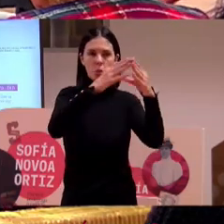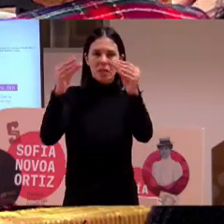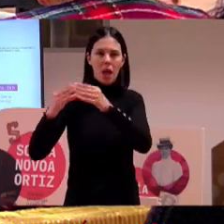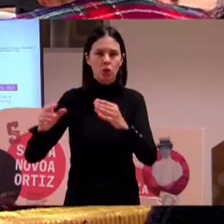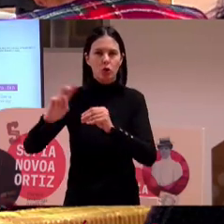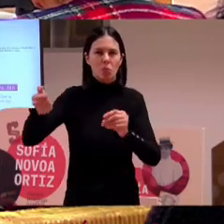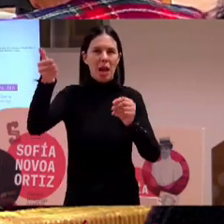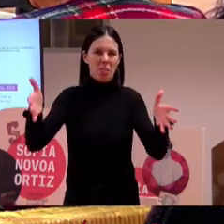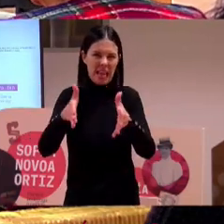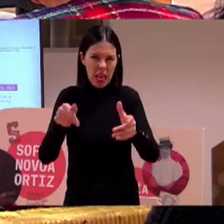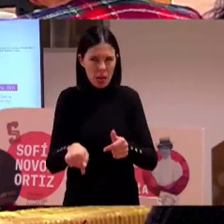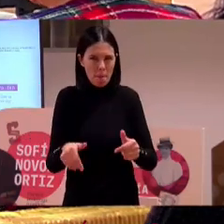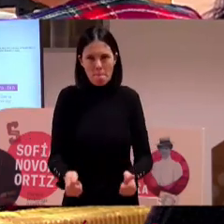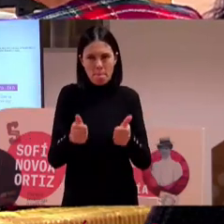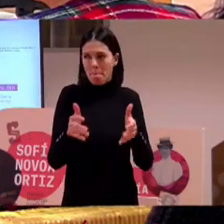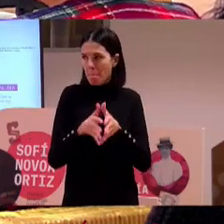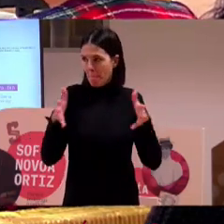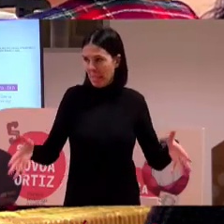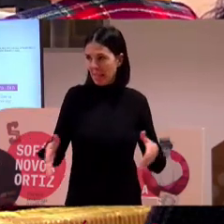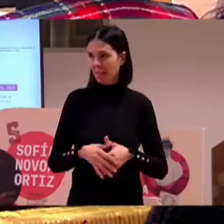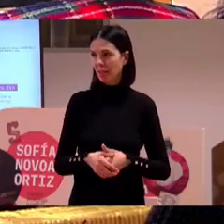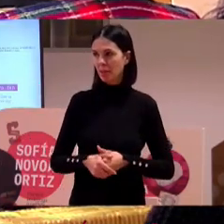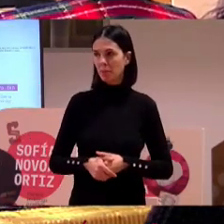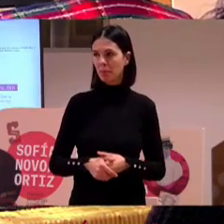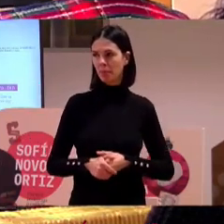o Brimor College.